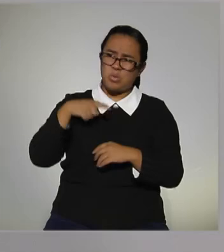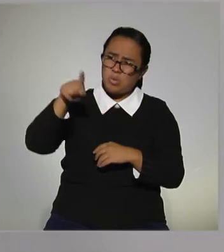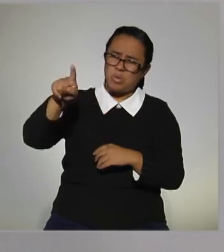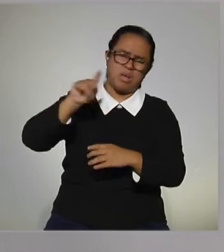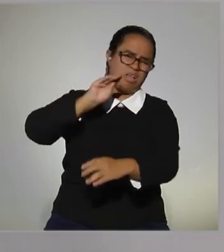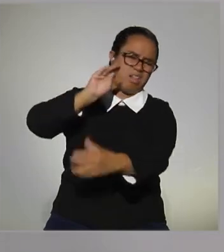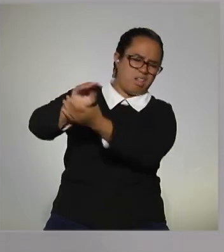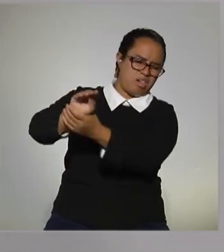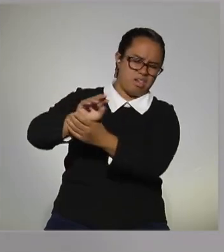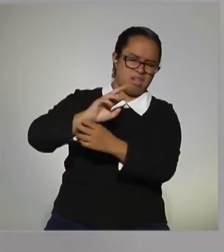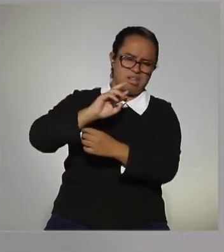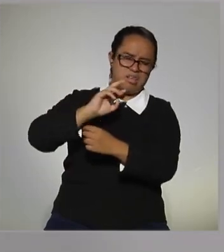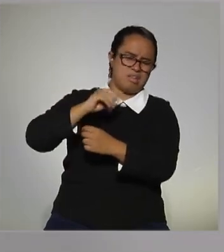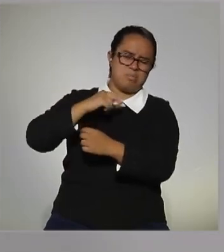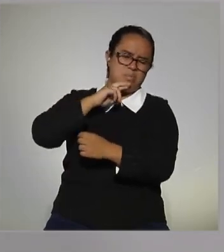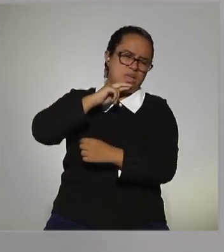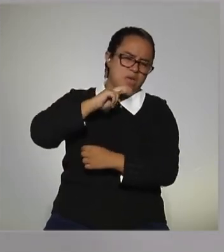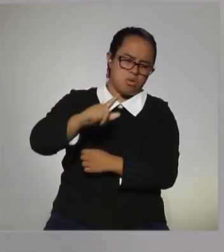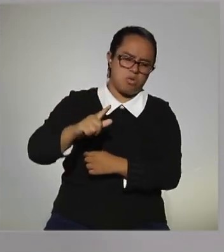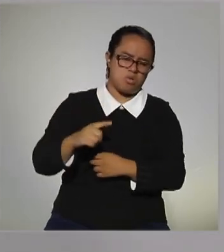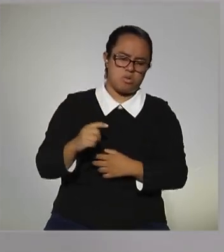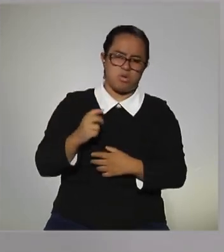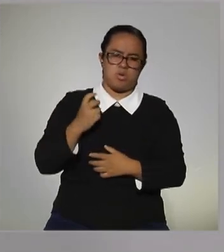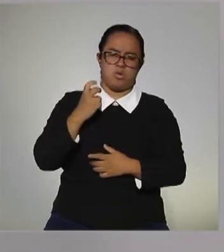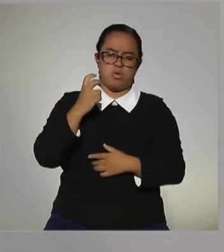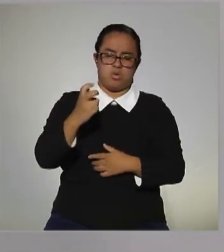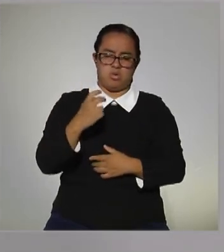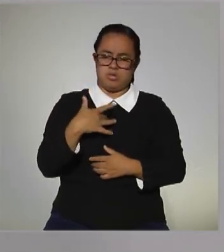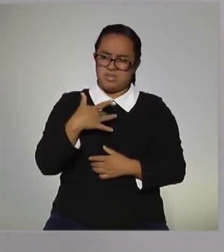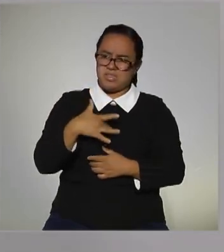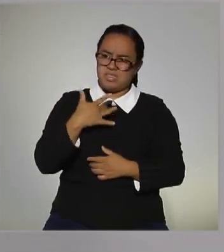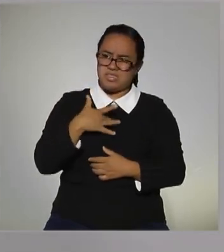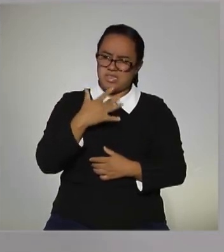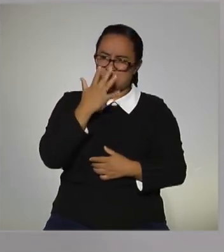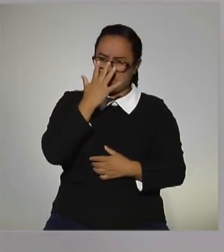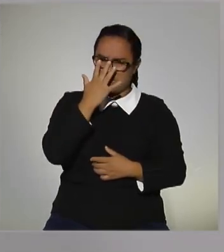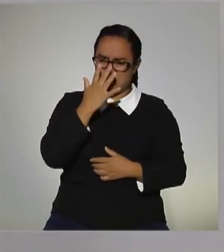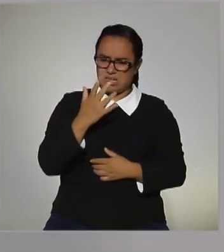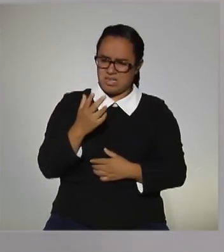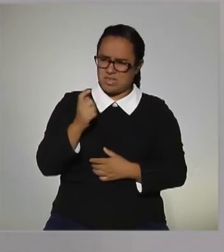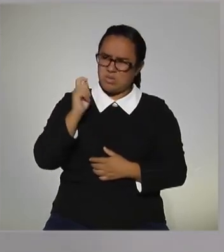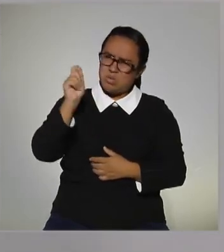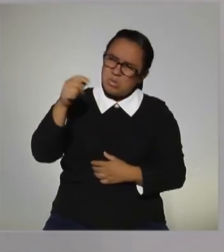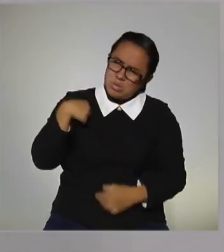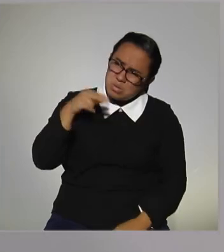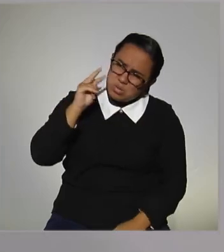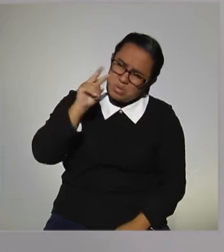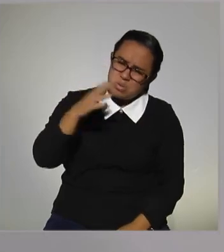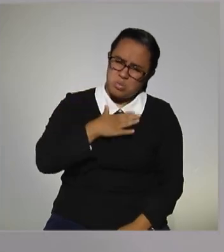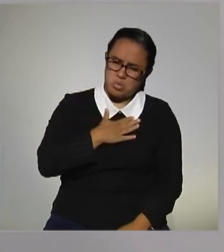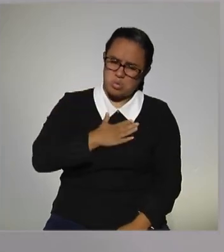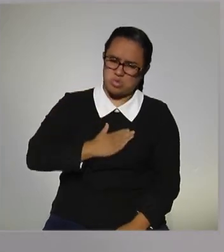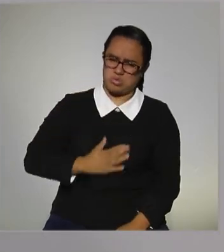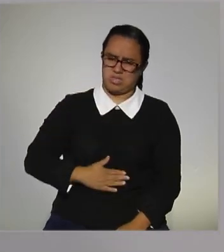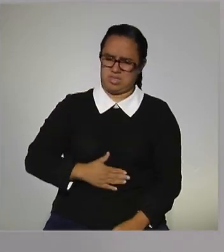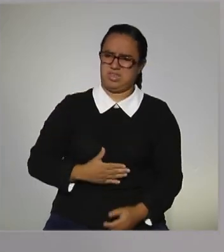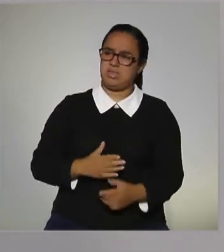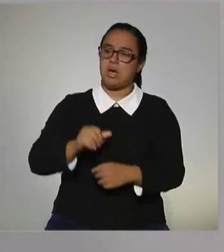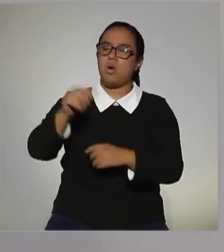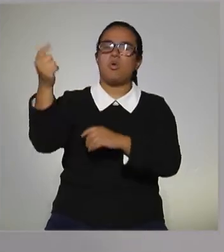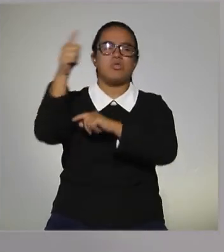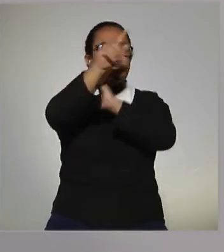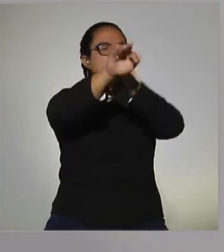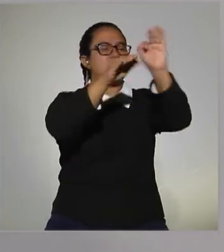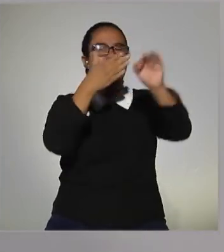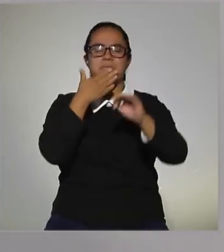caso, evito obedecerte, porque ya me provocas esa sensación de no justicia con respecto a cómo te comportas con otros,